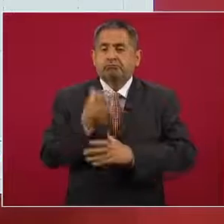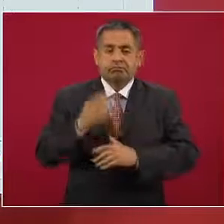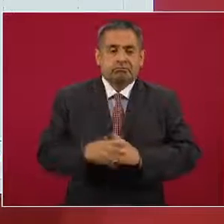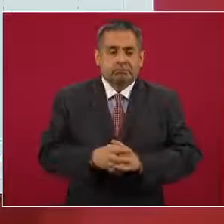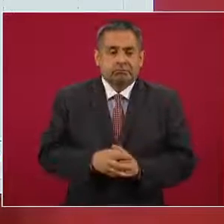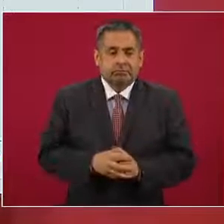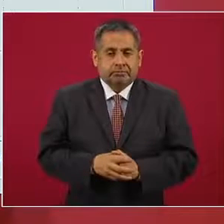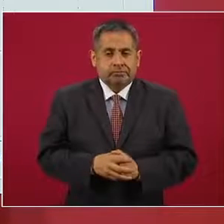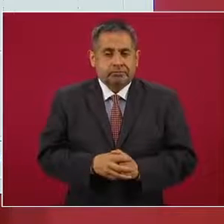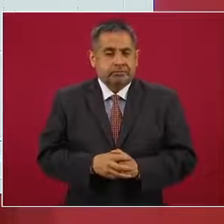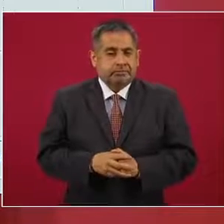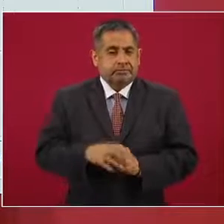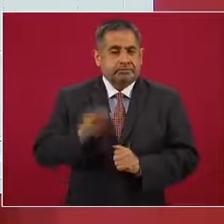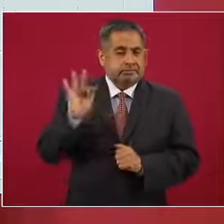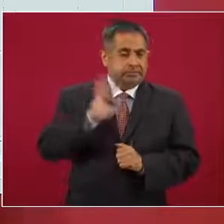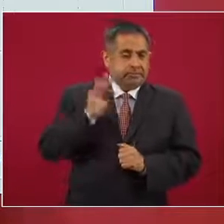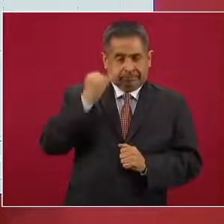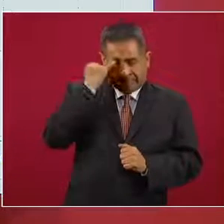Si esta tendencia